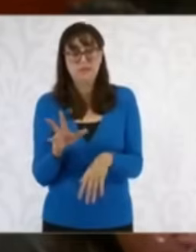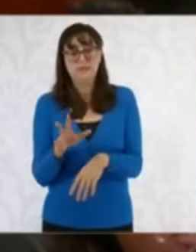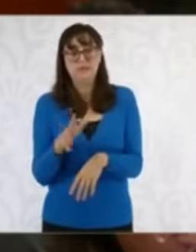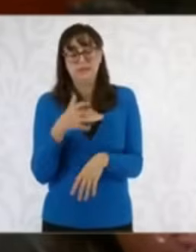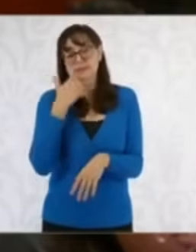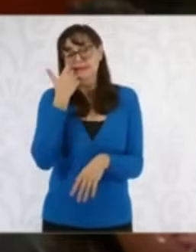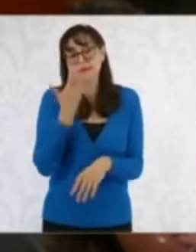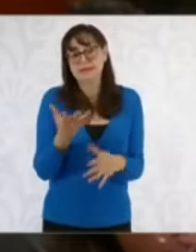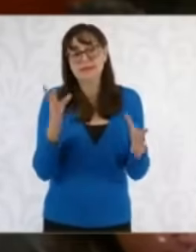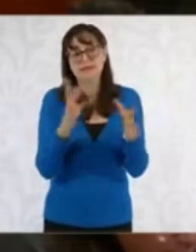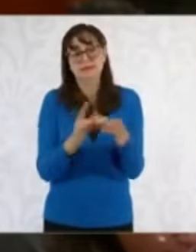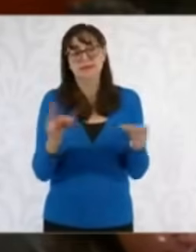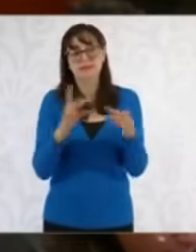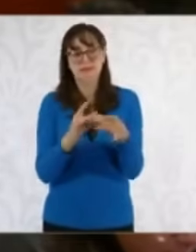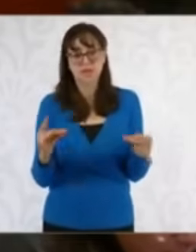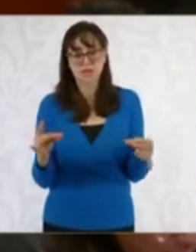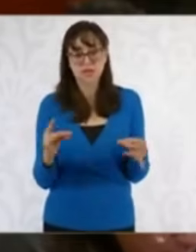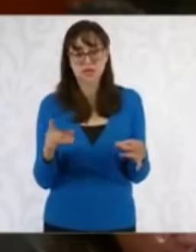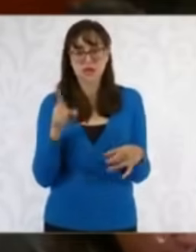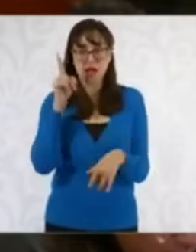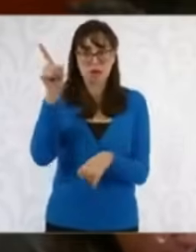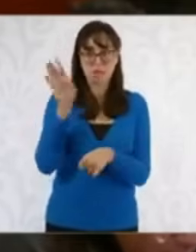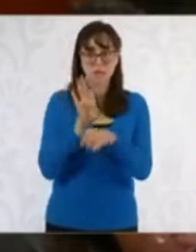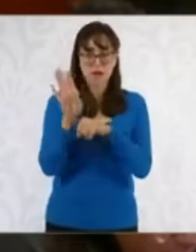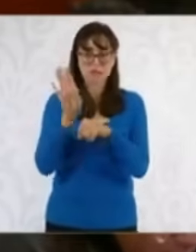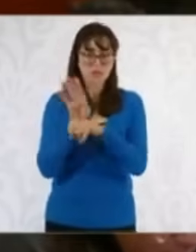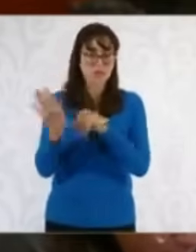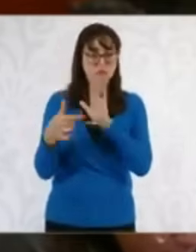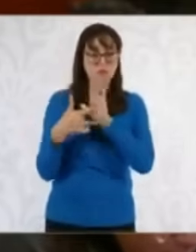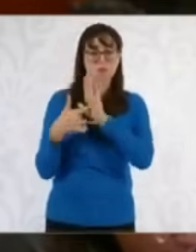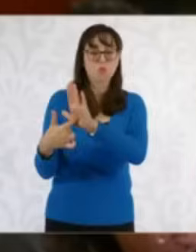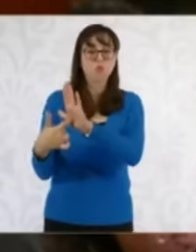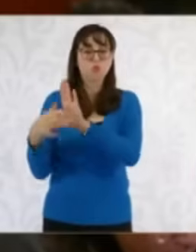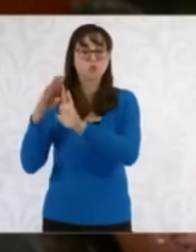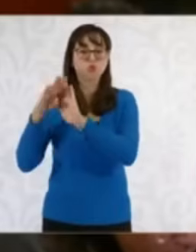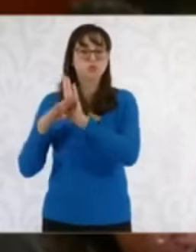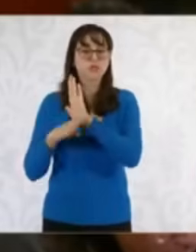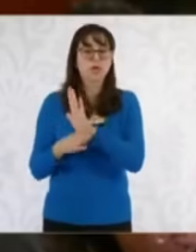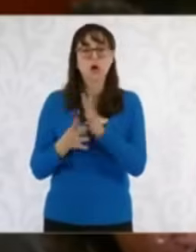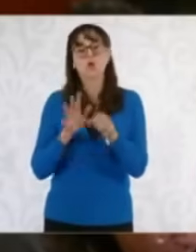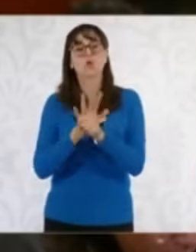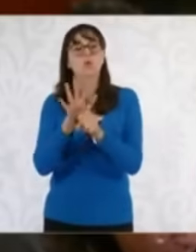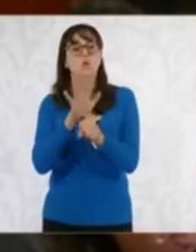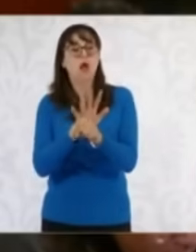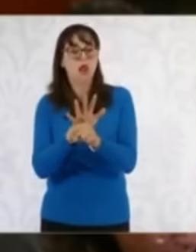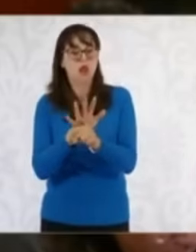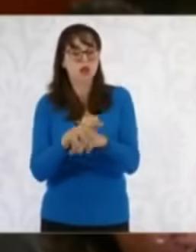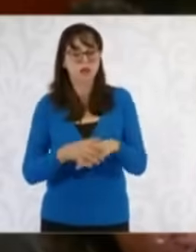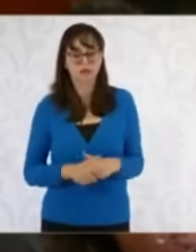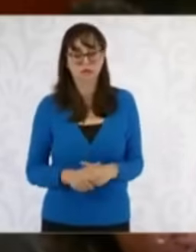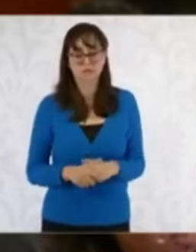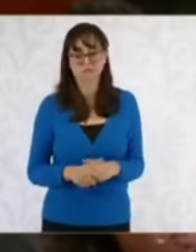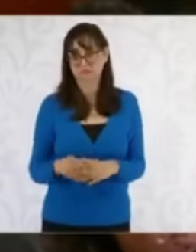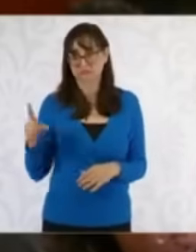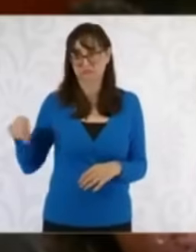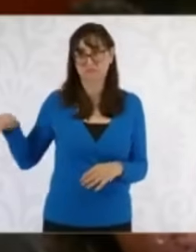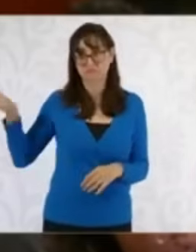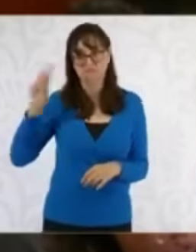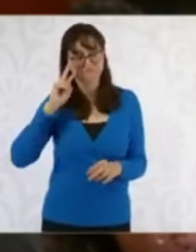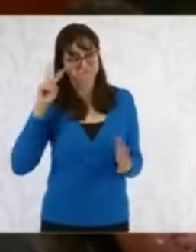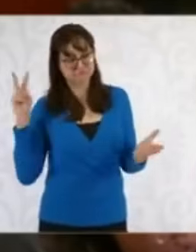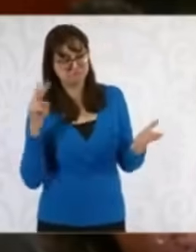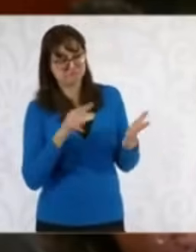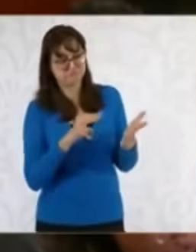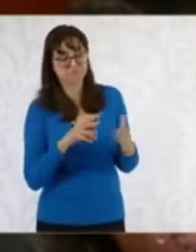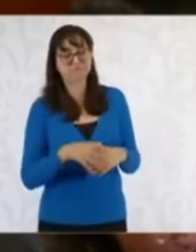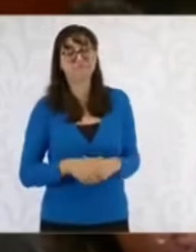quisiera comentar en Brasil para mostrar qué está haciendo en México y compartir con otros líderes de la región